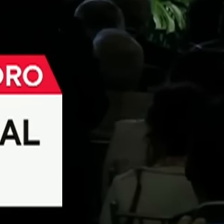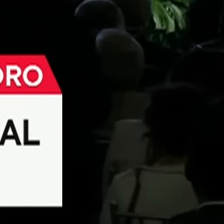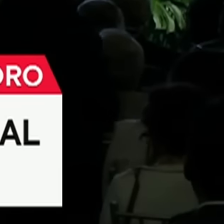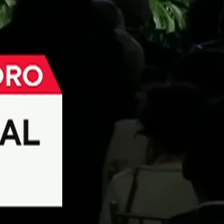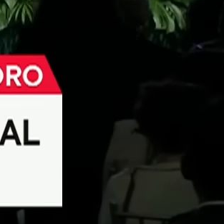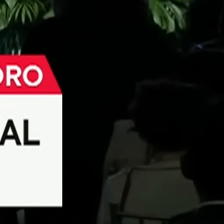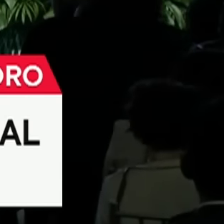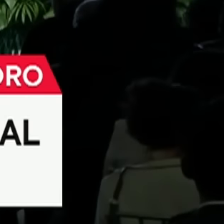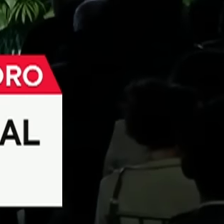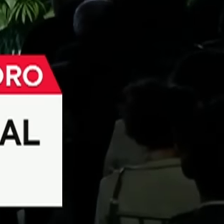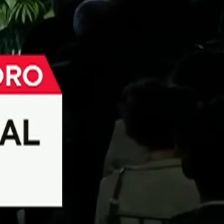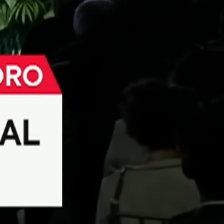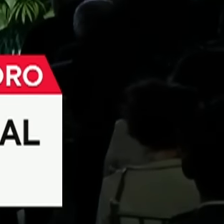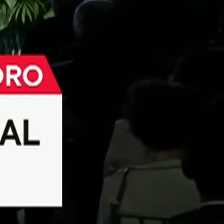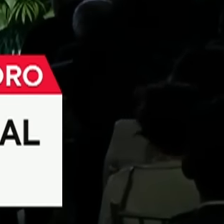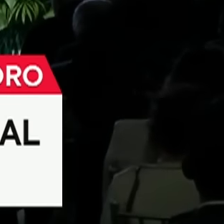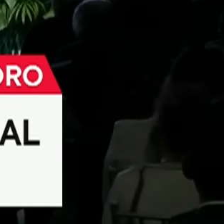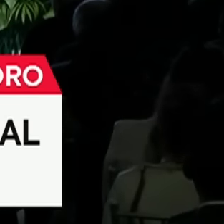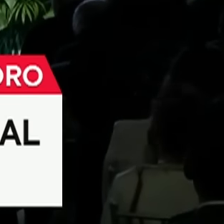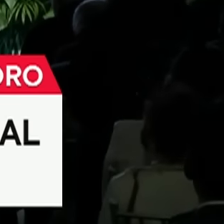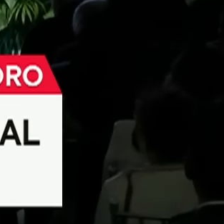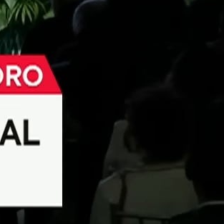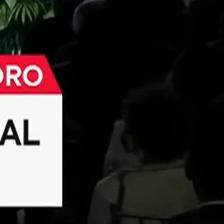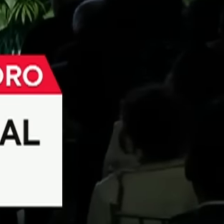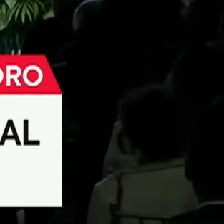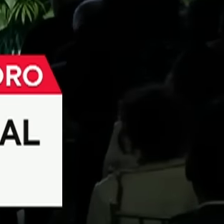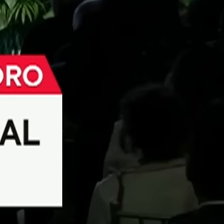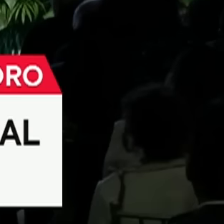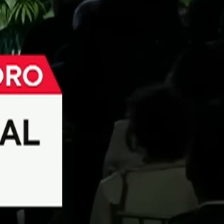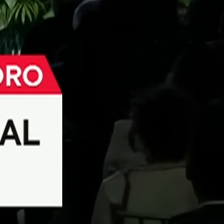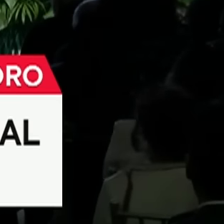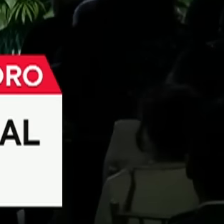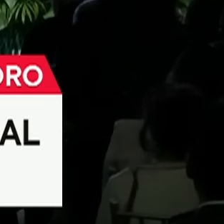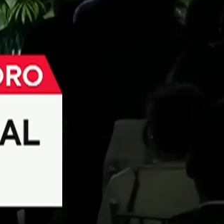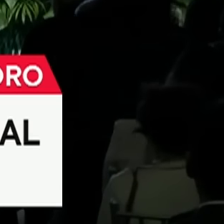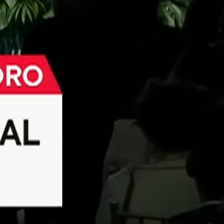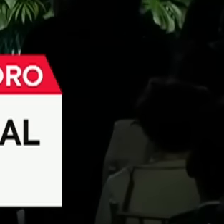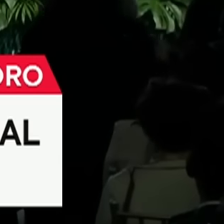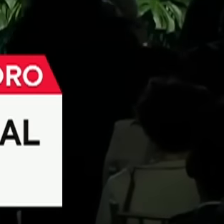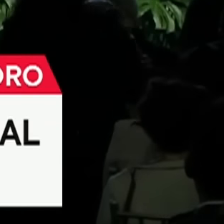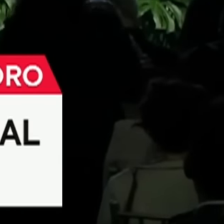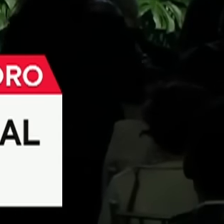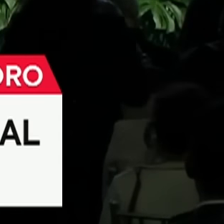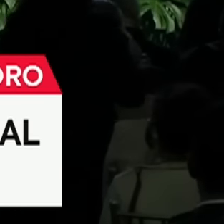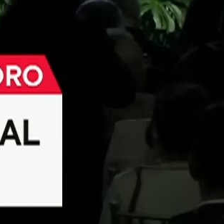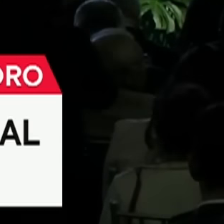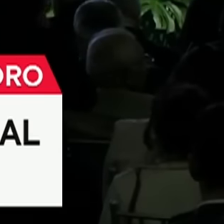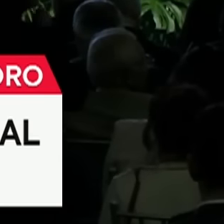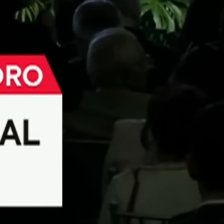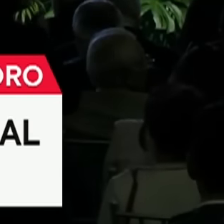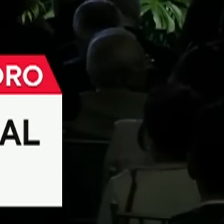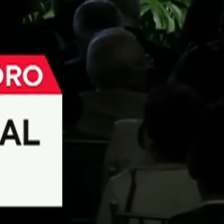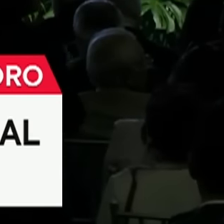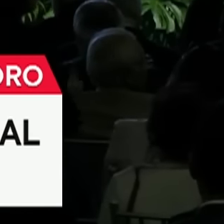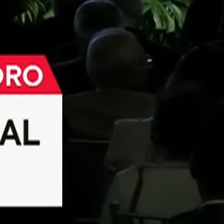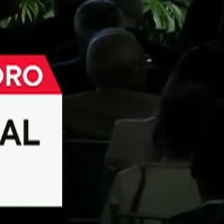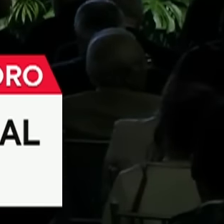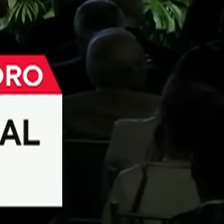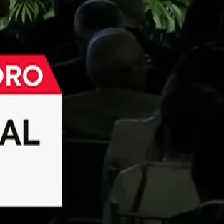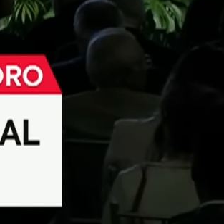En resumen, la Sociedad Nacional de Industrias ha desempeñado un papel fundamental en la promoción y defensa de la industria peruana, contribuyendo al crecimiento